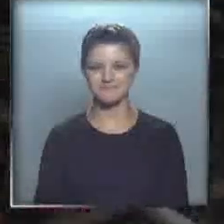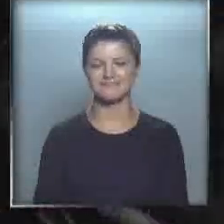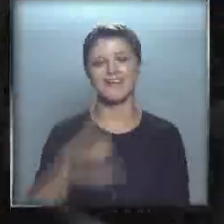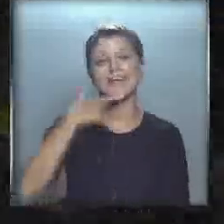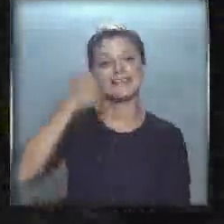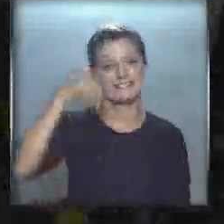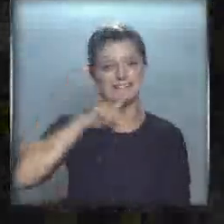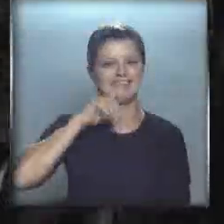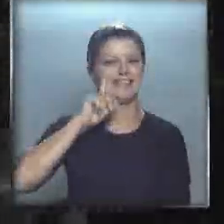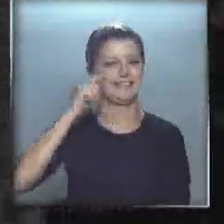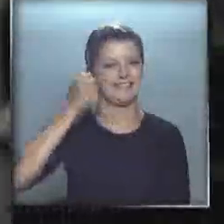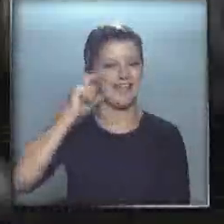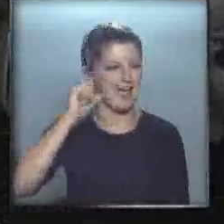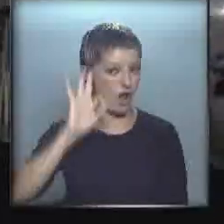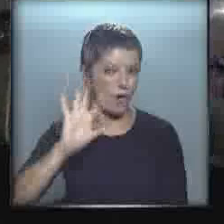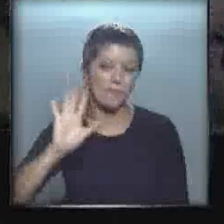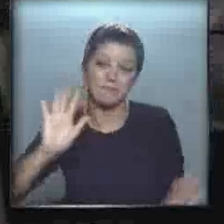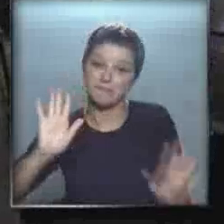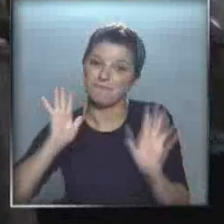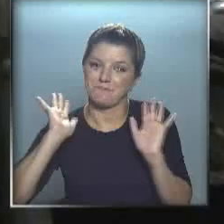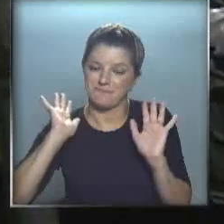Santiago. Santiago.